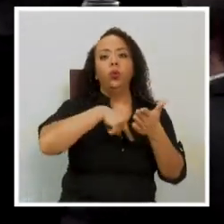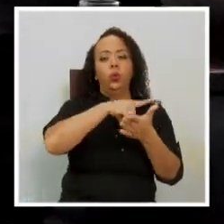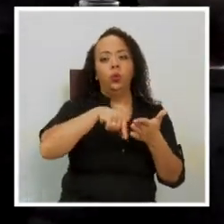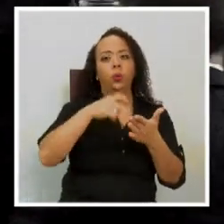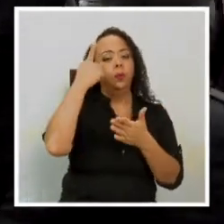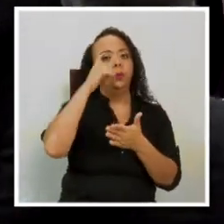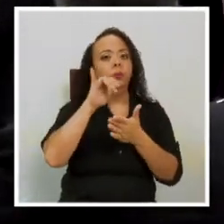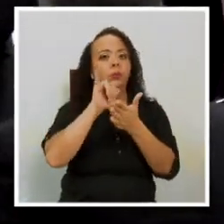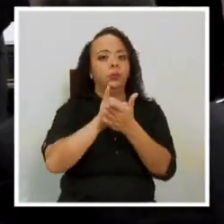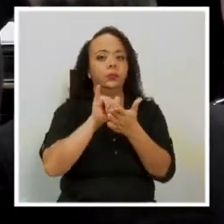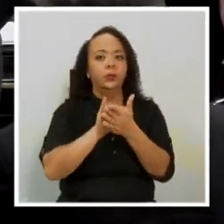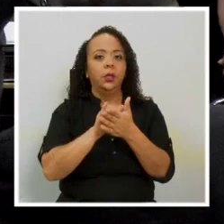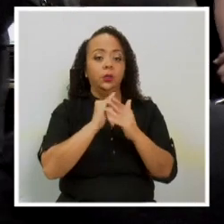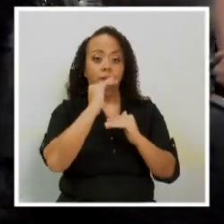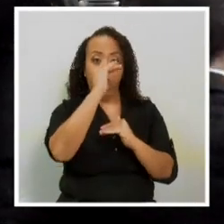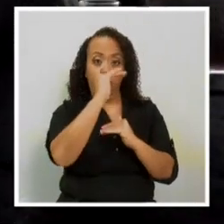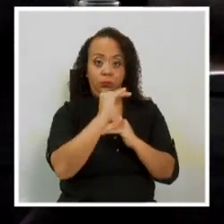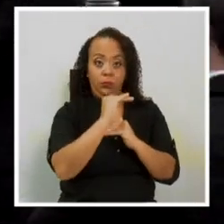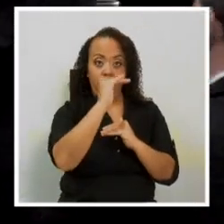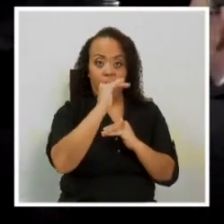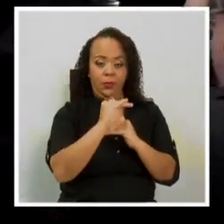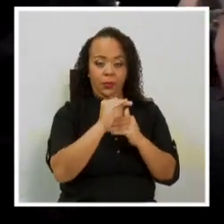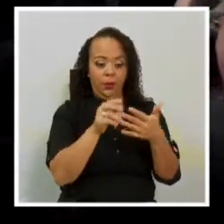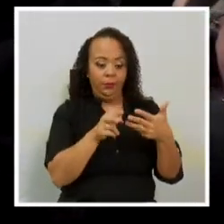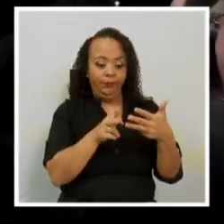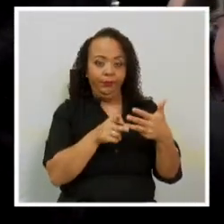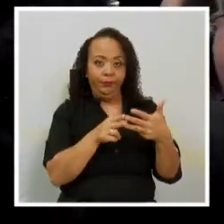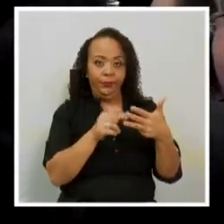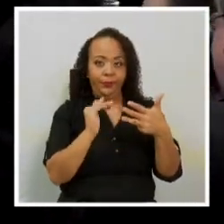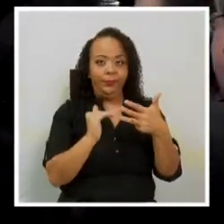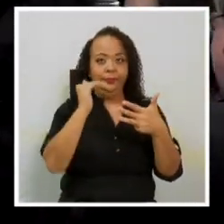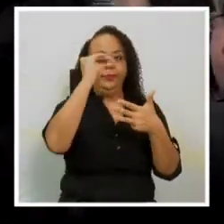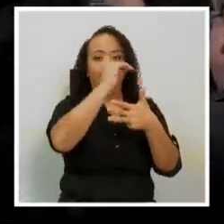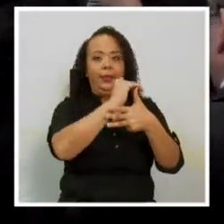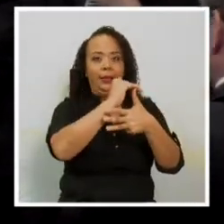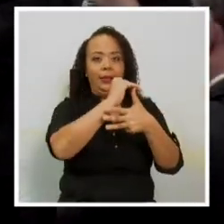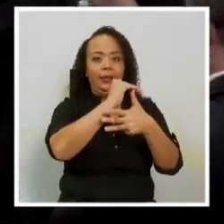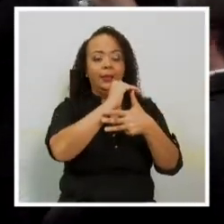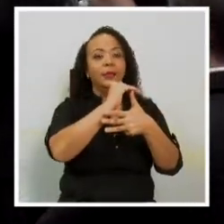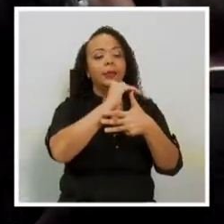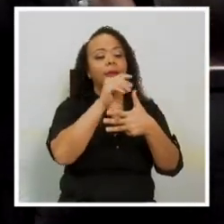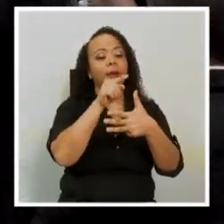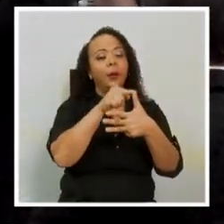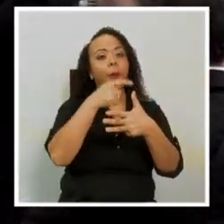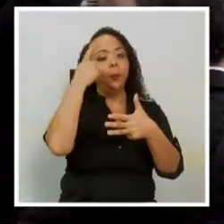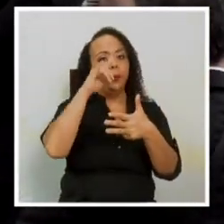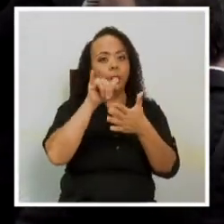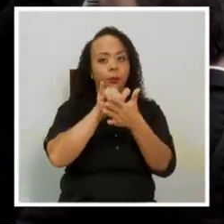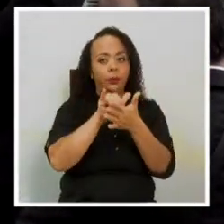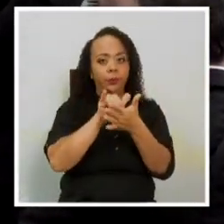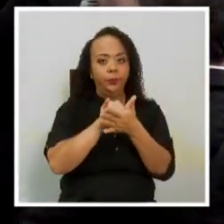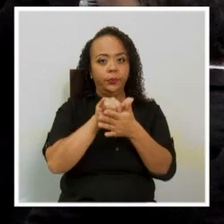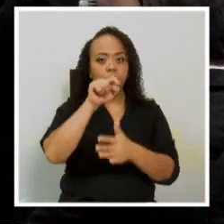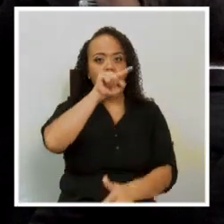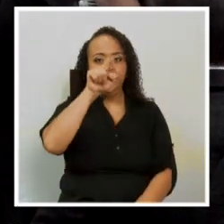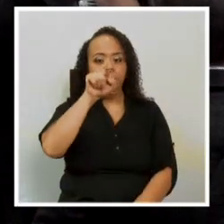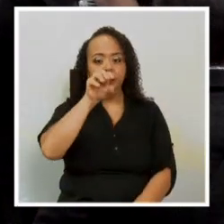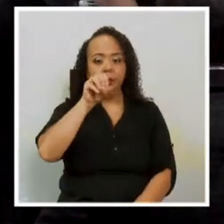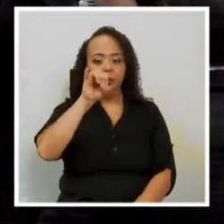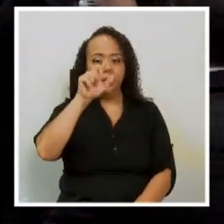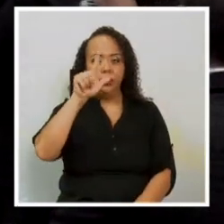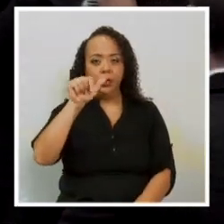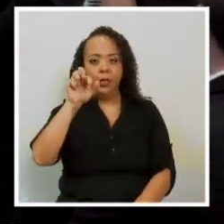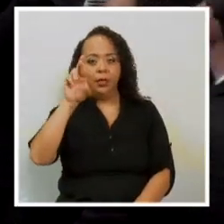Por lo tanto, estos dos últimos se le suma a la candidata con mayor cantidad de votos. Por lo tanto, Soy la Rosa